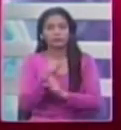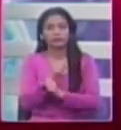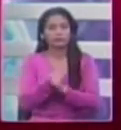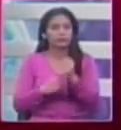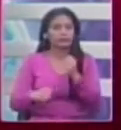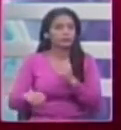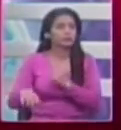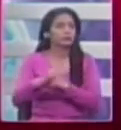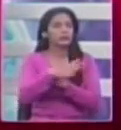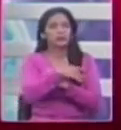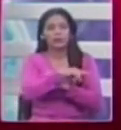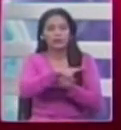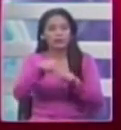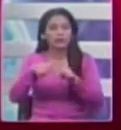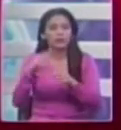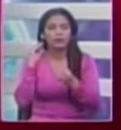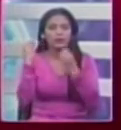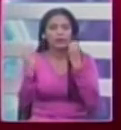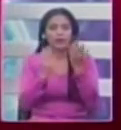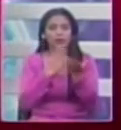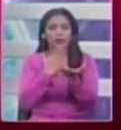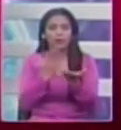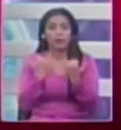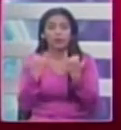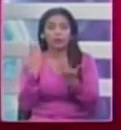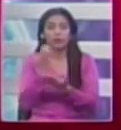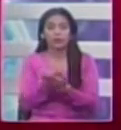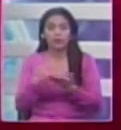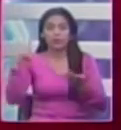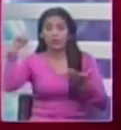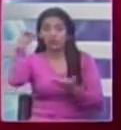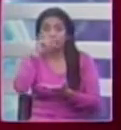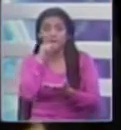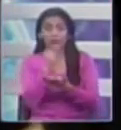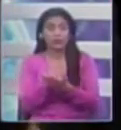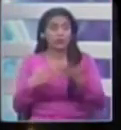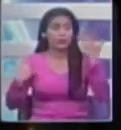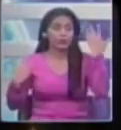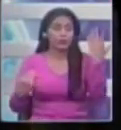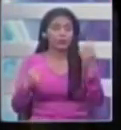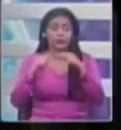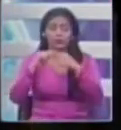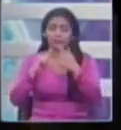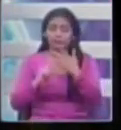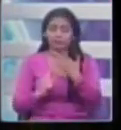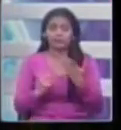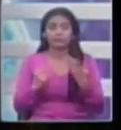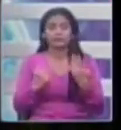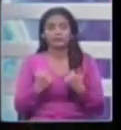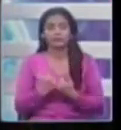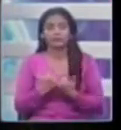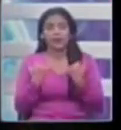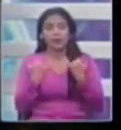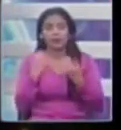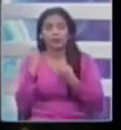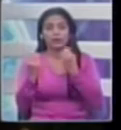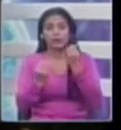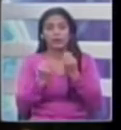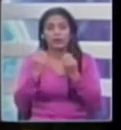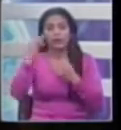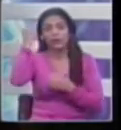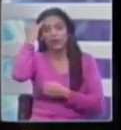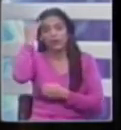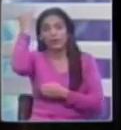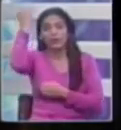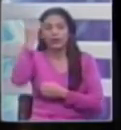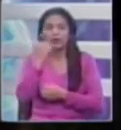todos sabemos, es un año bastante complicado por lo económico, por lo político. Entonces, presenta algunos desafíos interesantes. Otra innovación que hemos hecho este